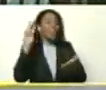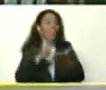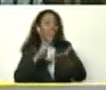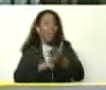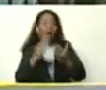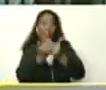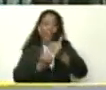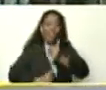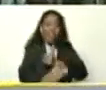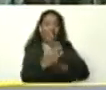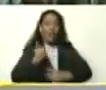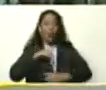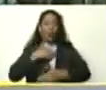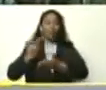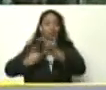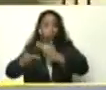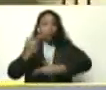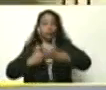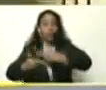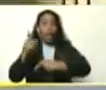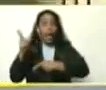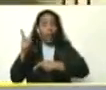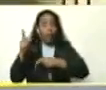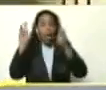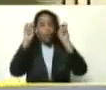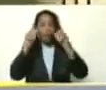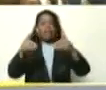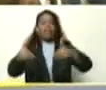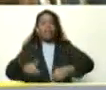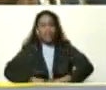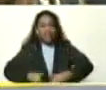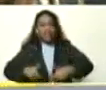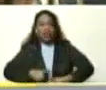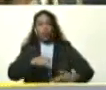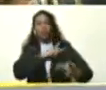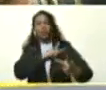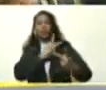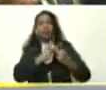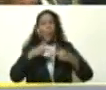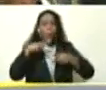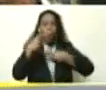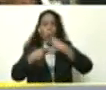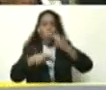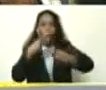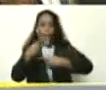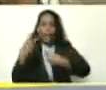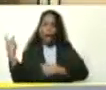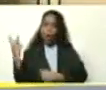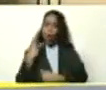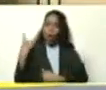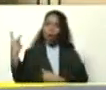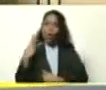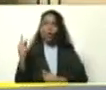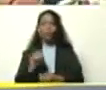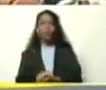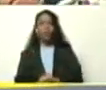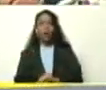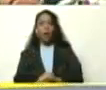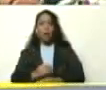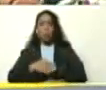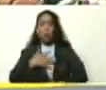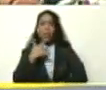que han tenido nuestras relaciones ha sido producto de un esfuerzo, de una voluntad política. Y pudiéramos